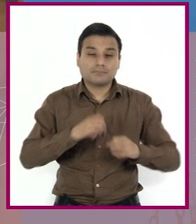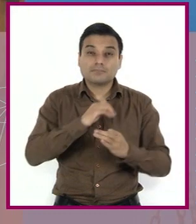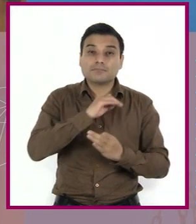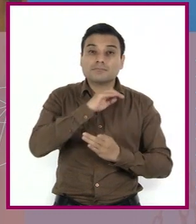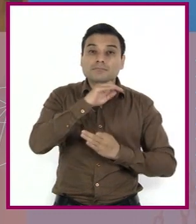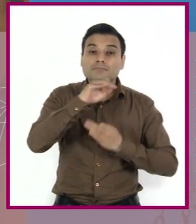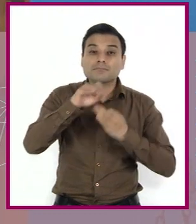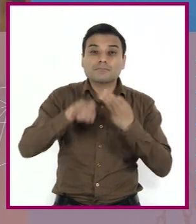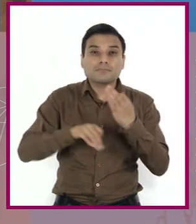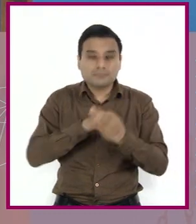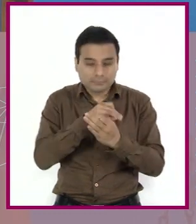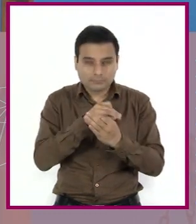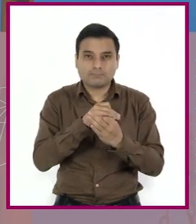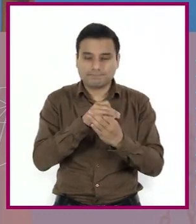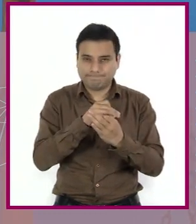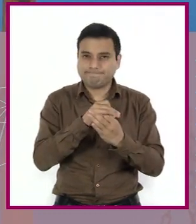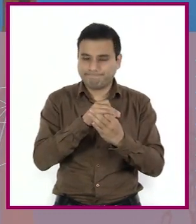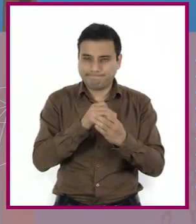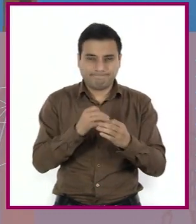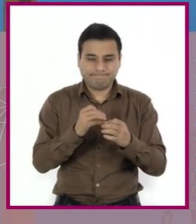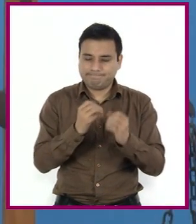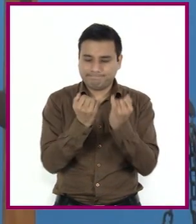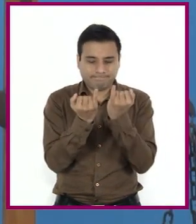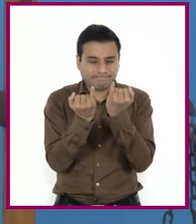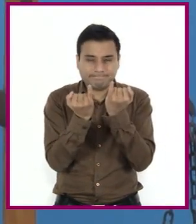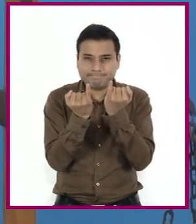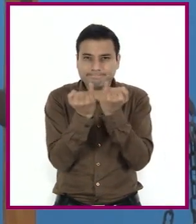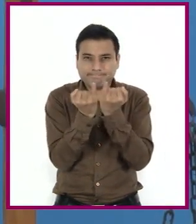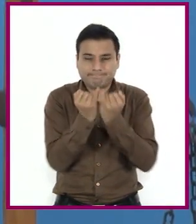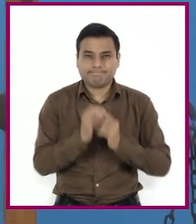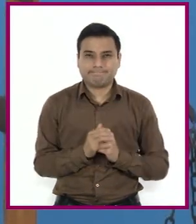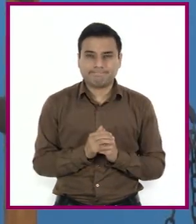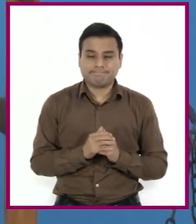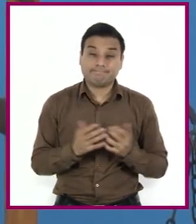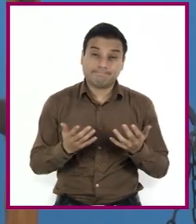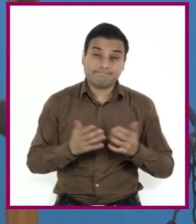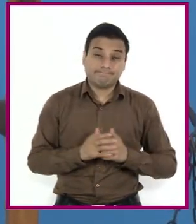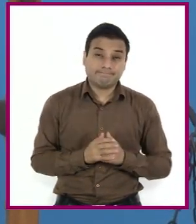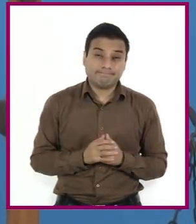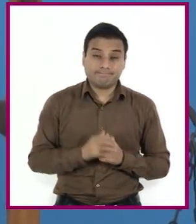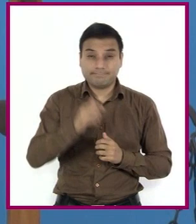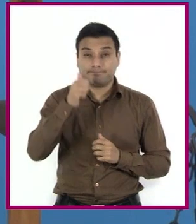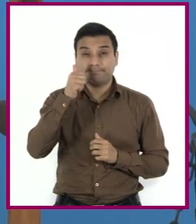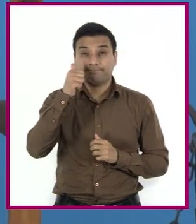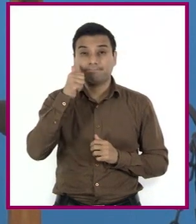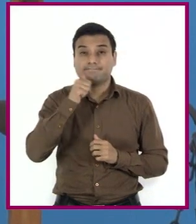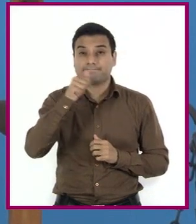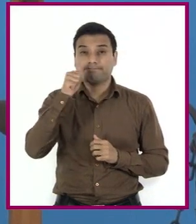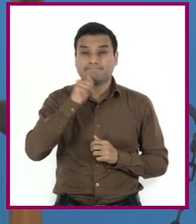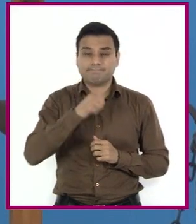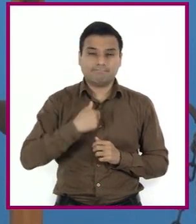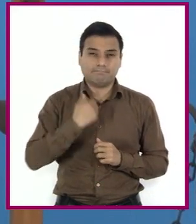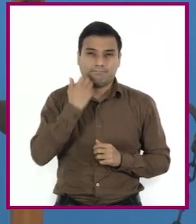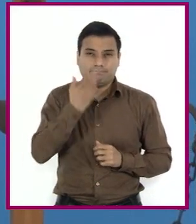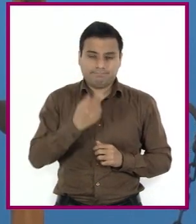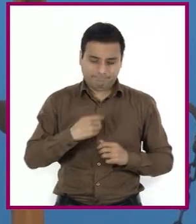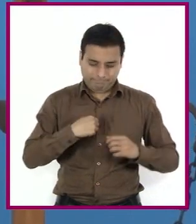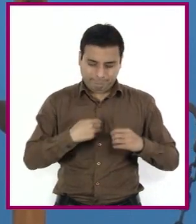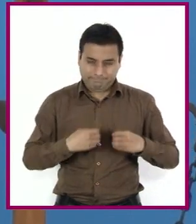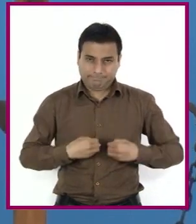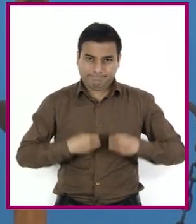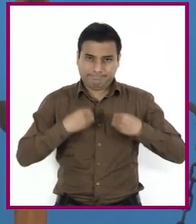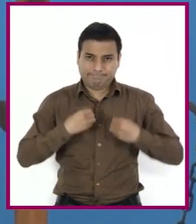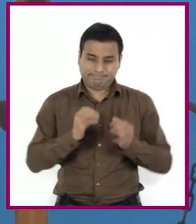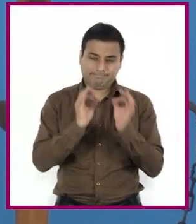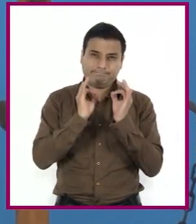en perjuicio de otra. Si bien es cierto que casi siempre buscamos lo mejor para nosotras y nosotros y para